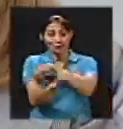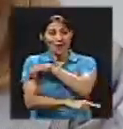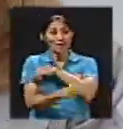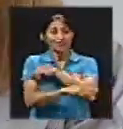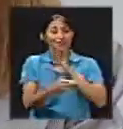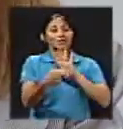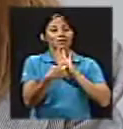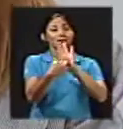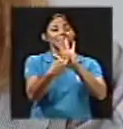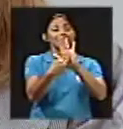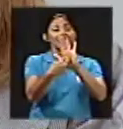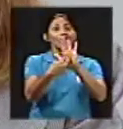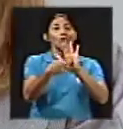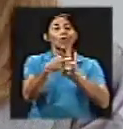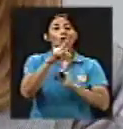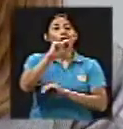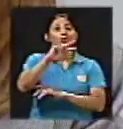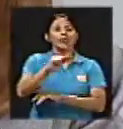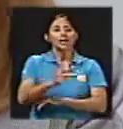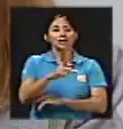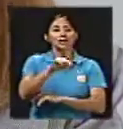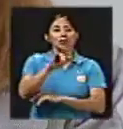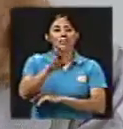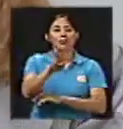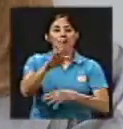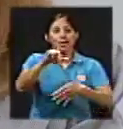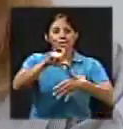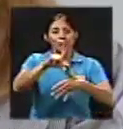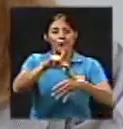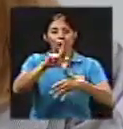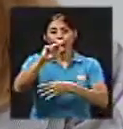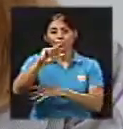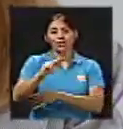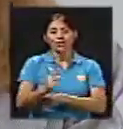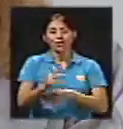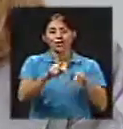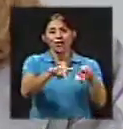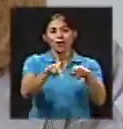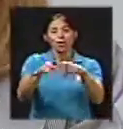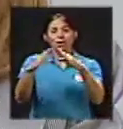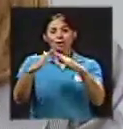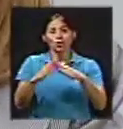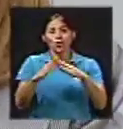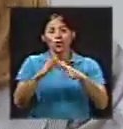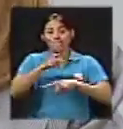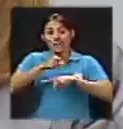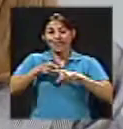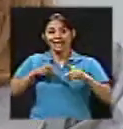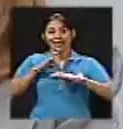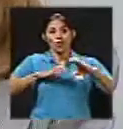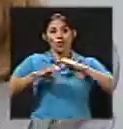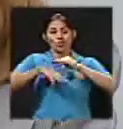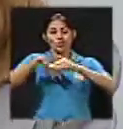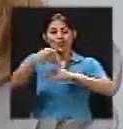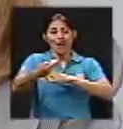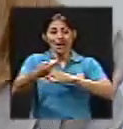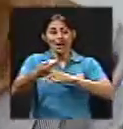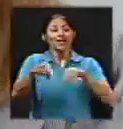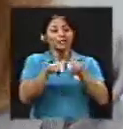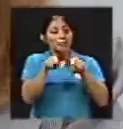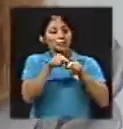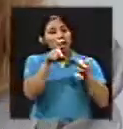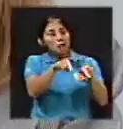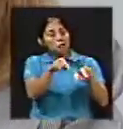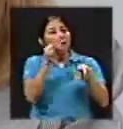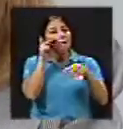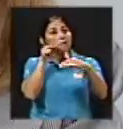tercio del PIB latinoamericano, un tercio de la población, la mitad del comercio exterior, tienen además una visión compartida de futuro y están